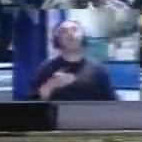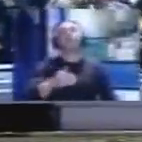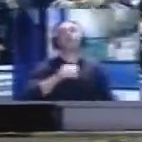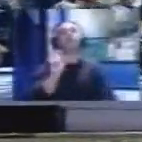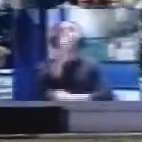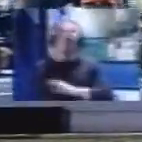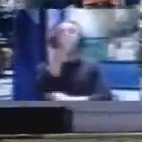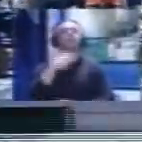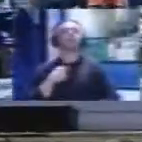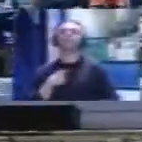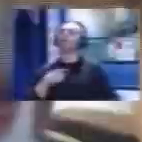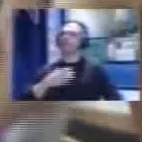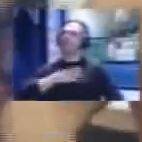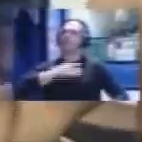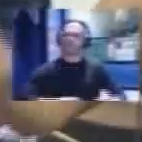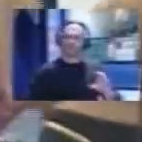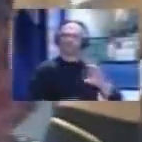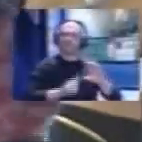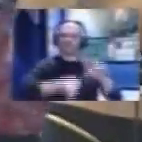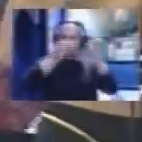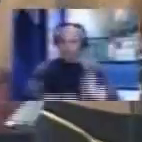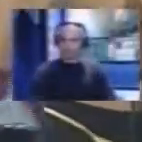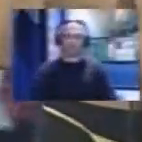hasta el final.